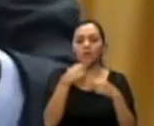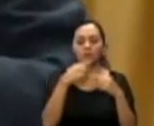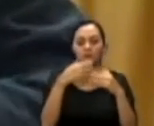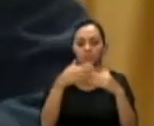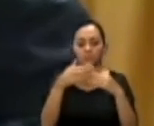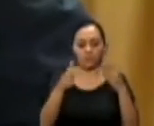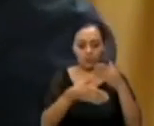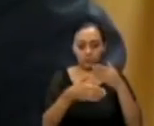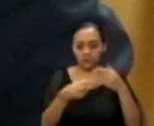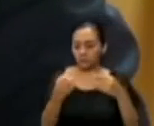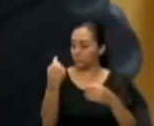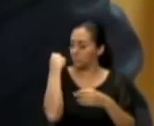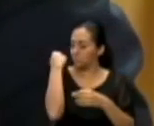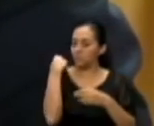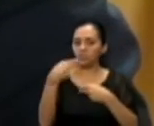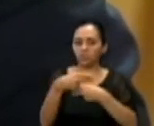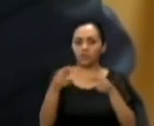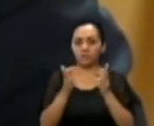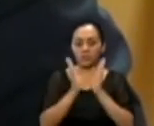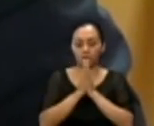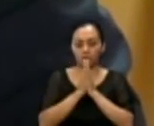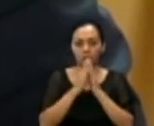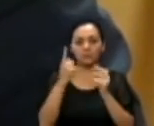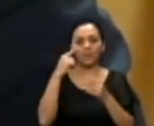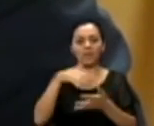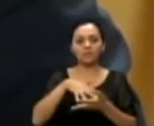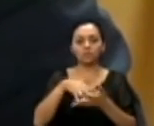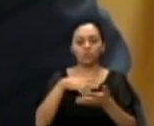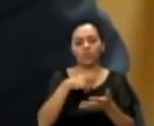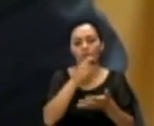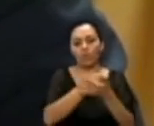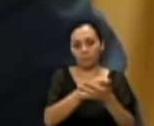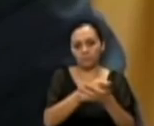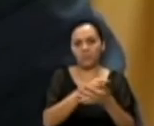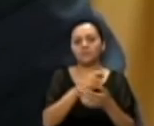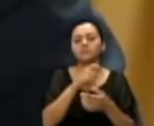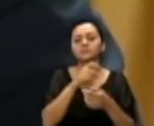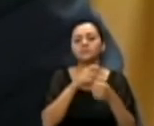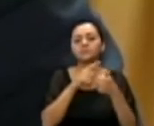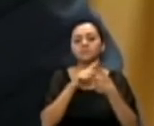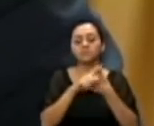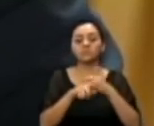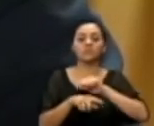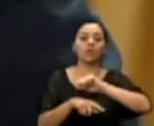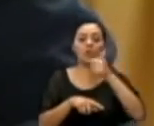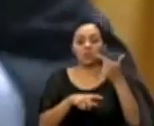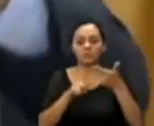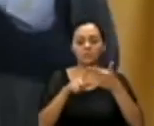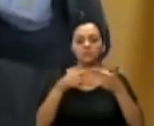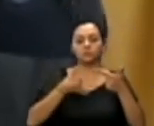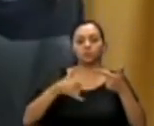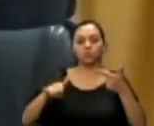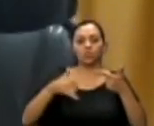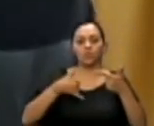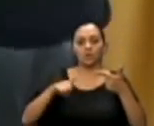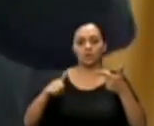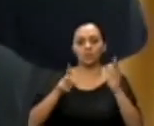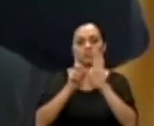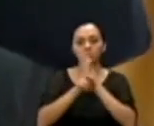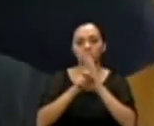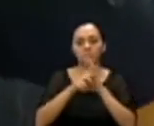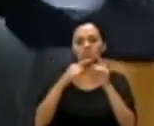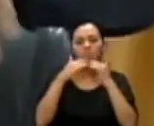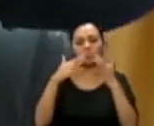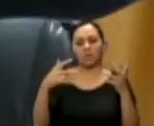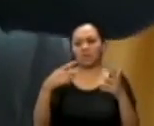dormitorio básicamente un estudio para estudiantes y la otra cuenta que la mantiene mis suegros que depositan hay a los chicos por los